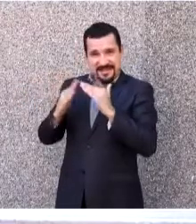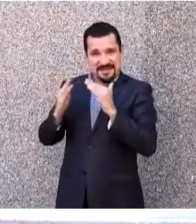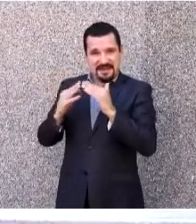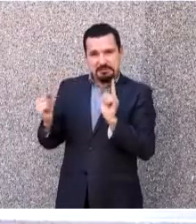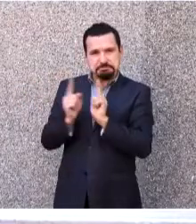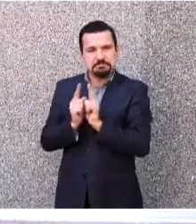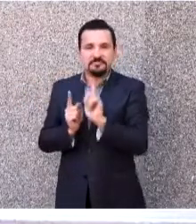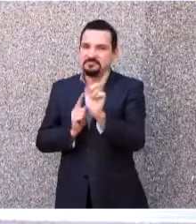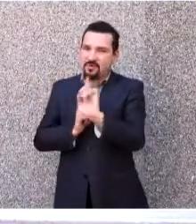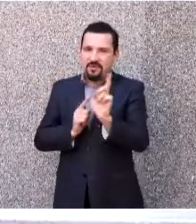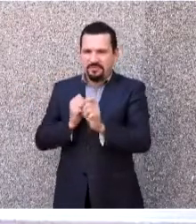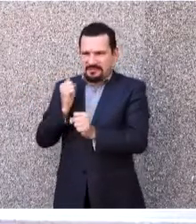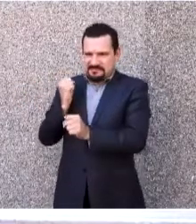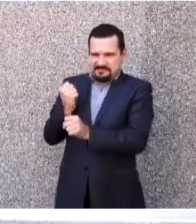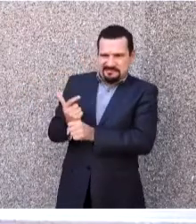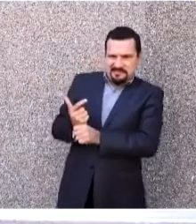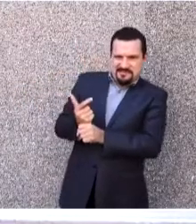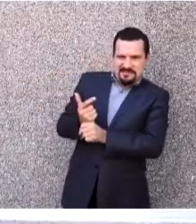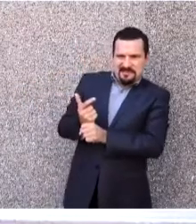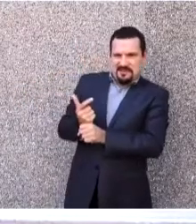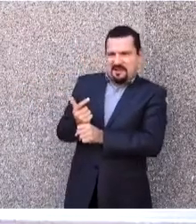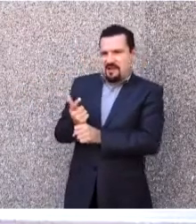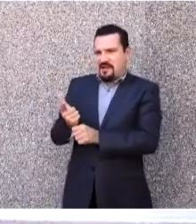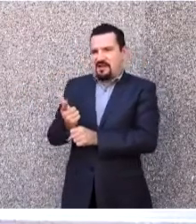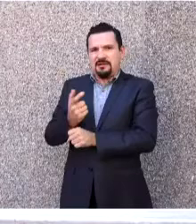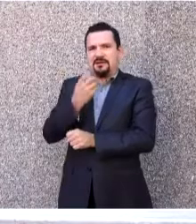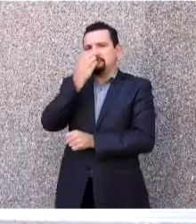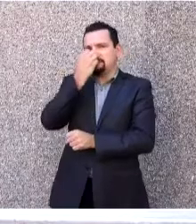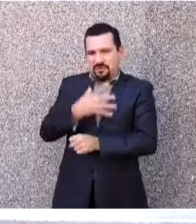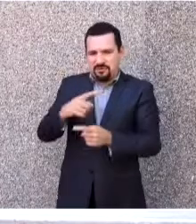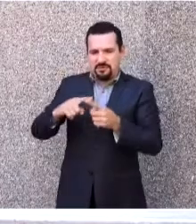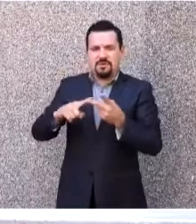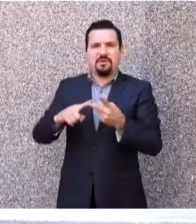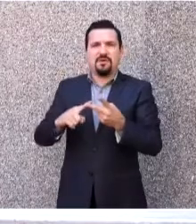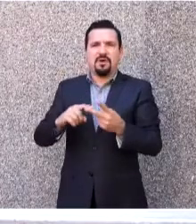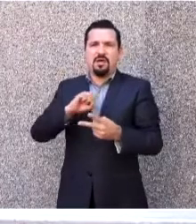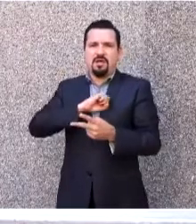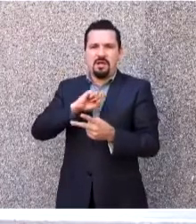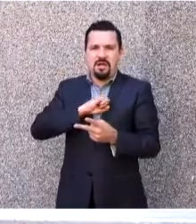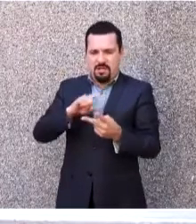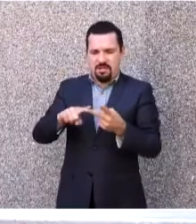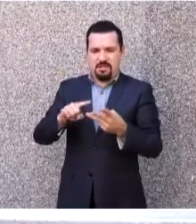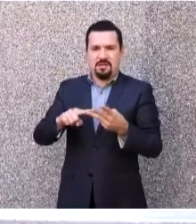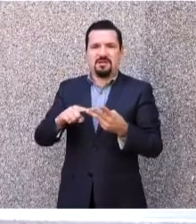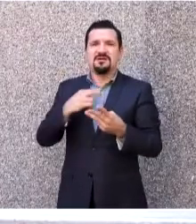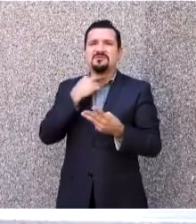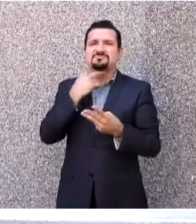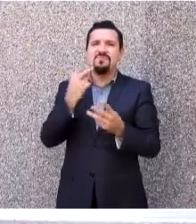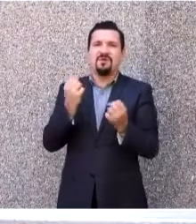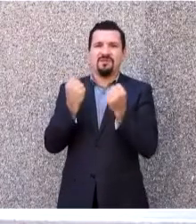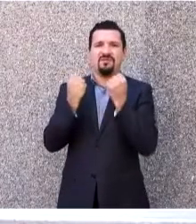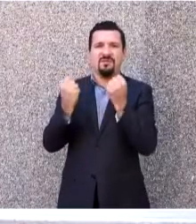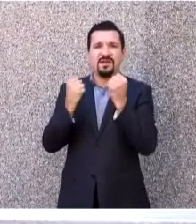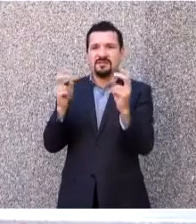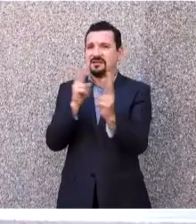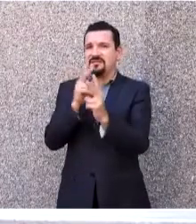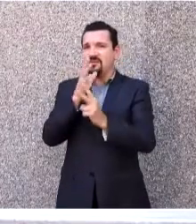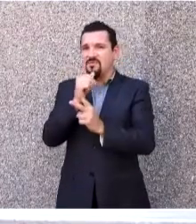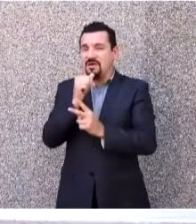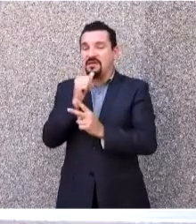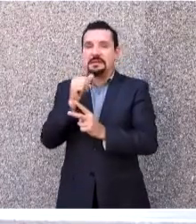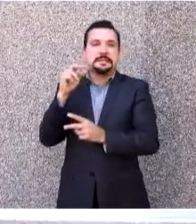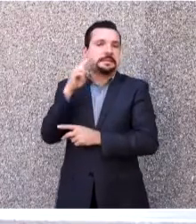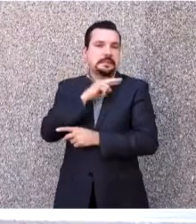como estornudos, hablar fuerte, toser, incluso aunque no tengamos síntomas respiratorios, en este momento sí